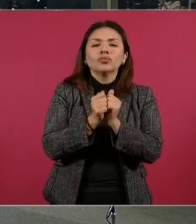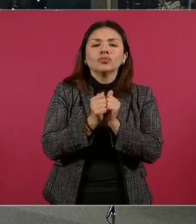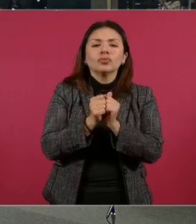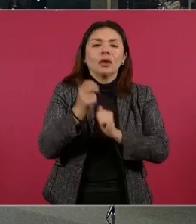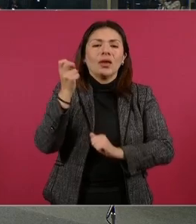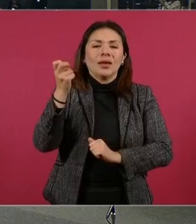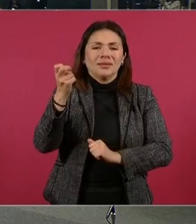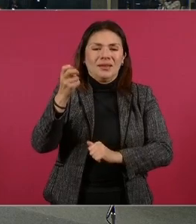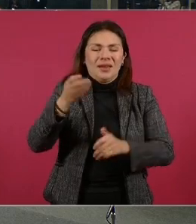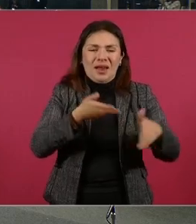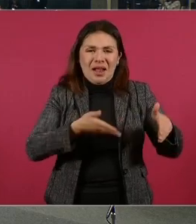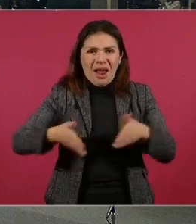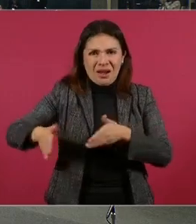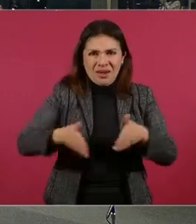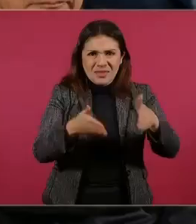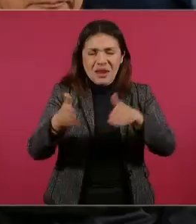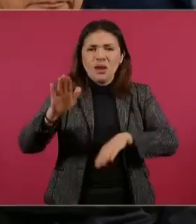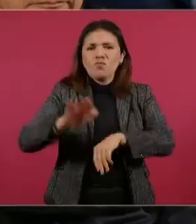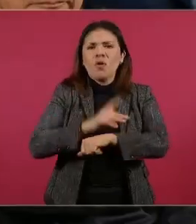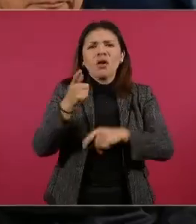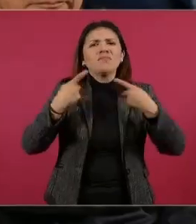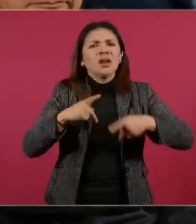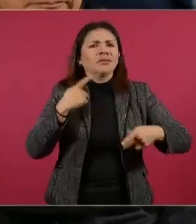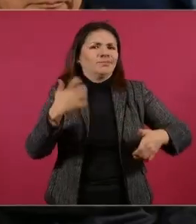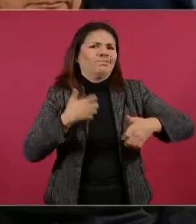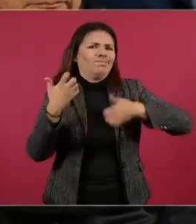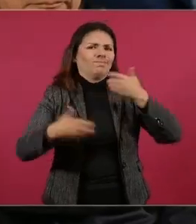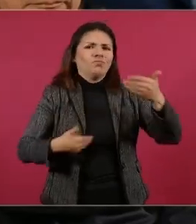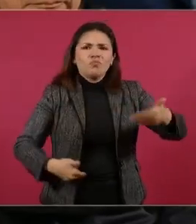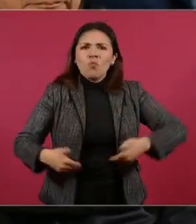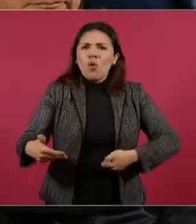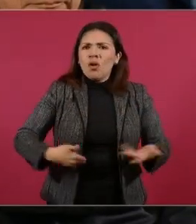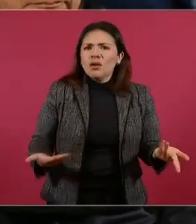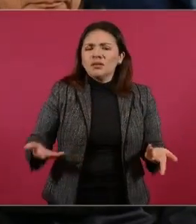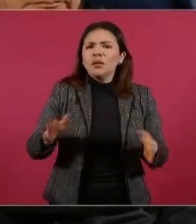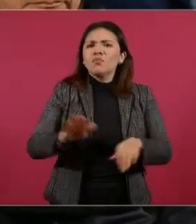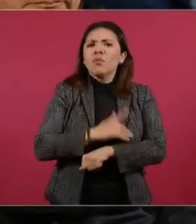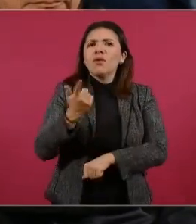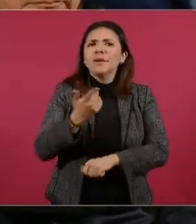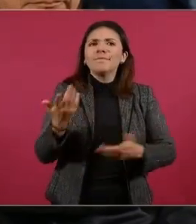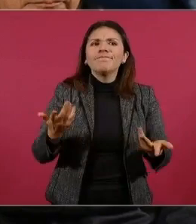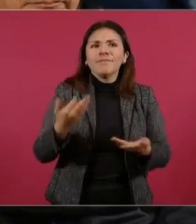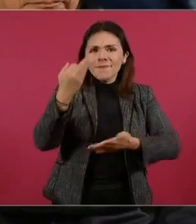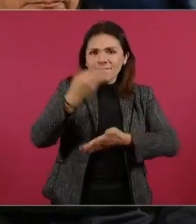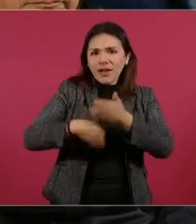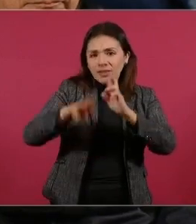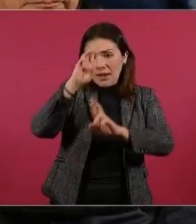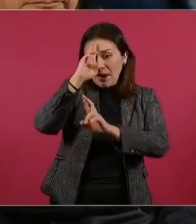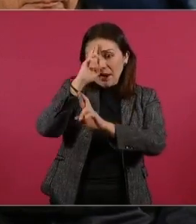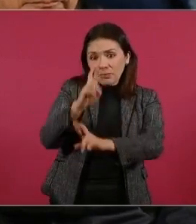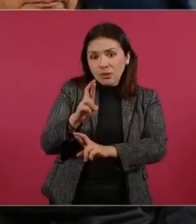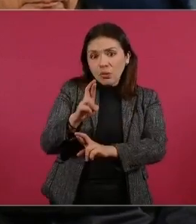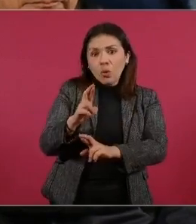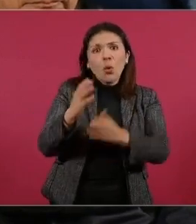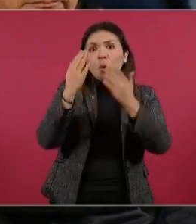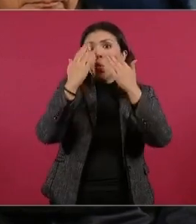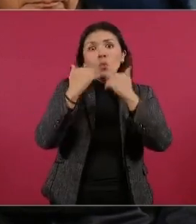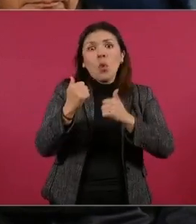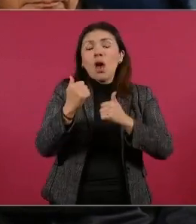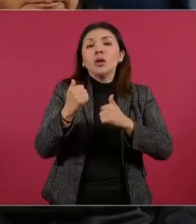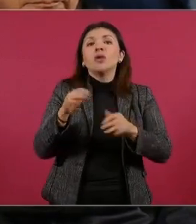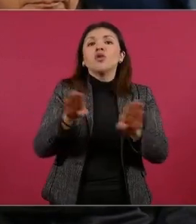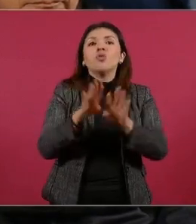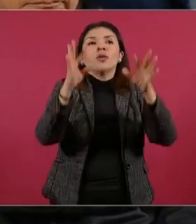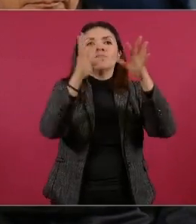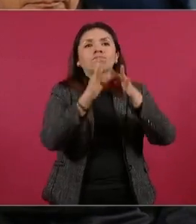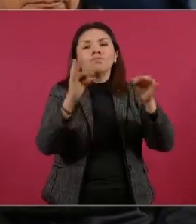cartera eh Porque hay inconformidad de la gente porque no se está respetando para empezar no hay manifestación de impacto